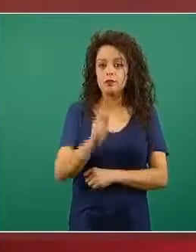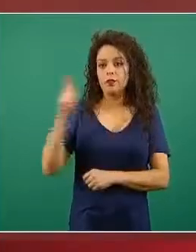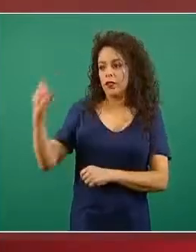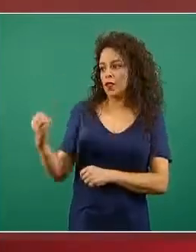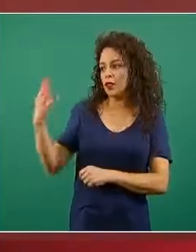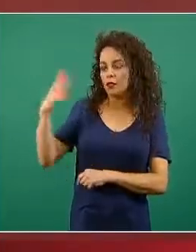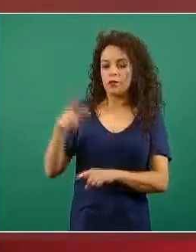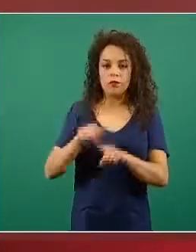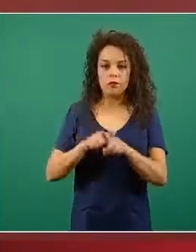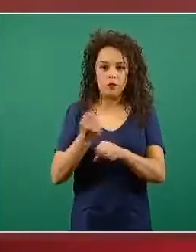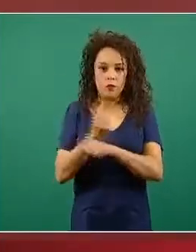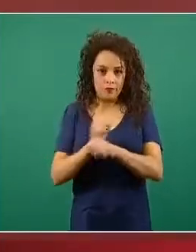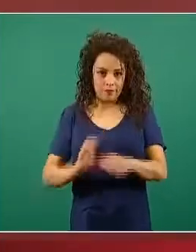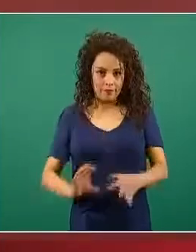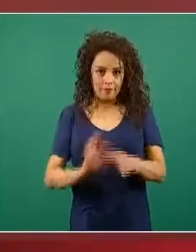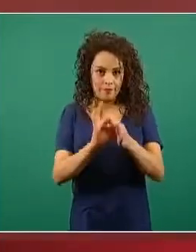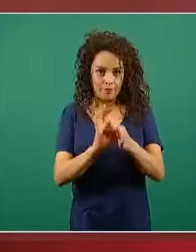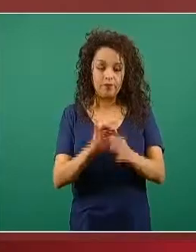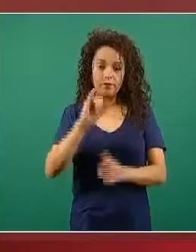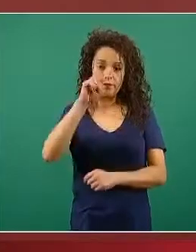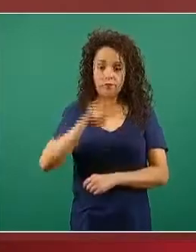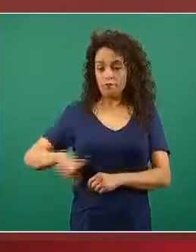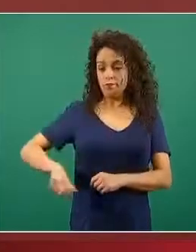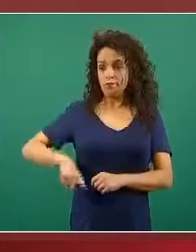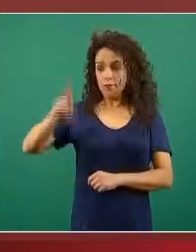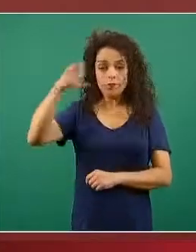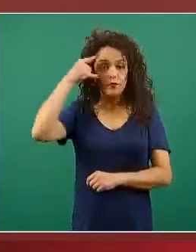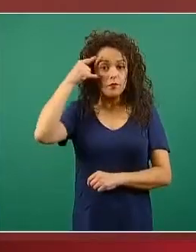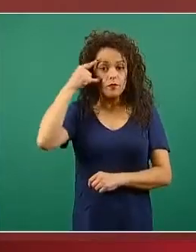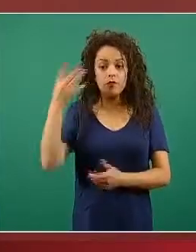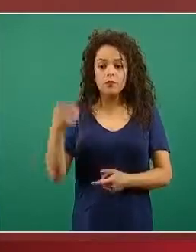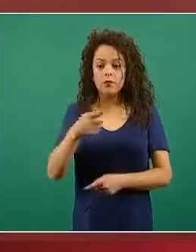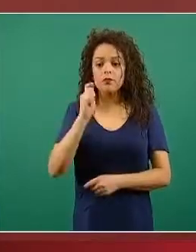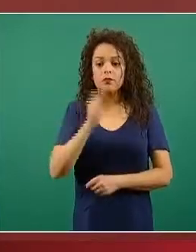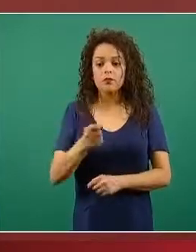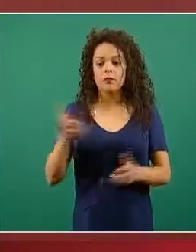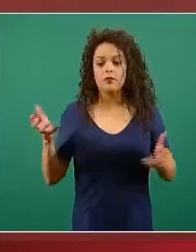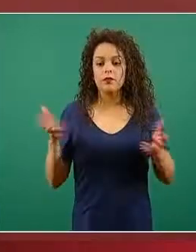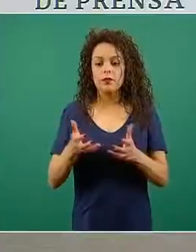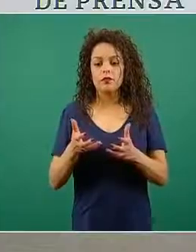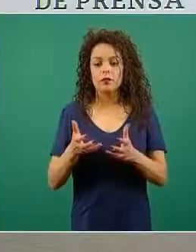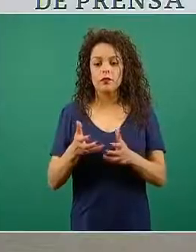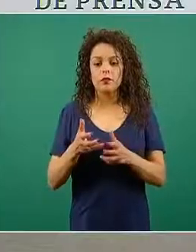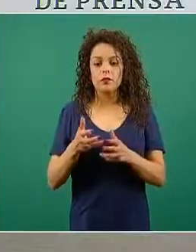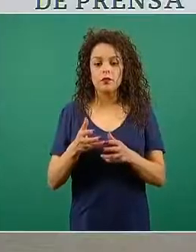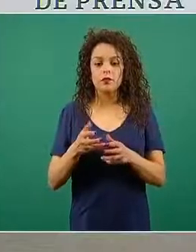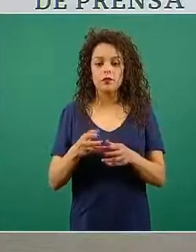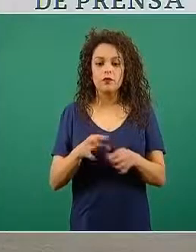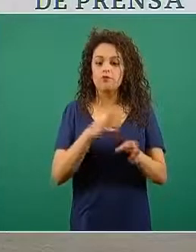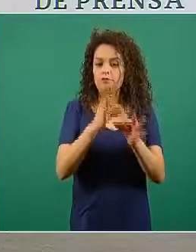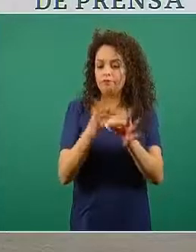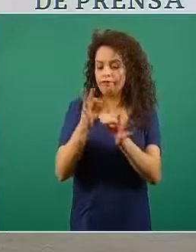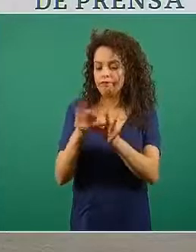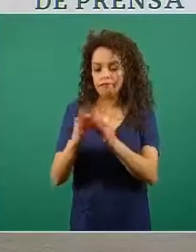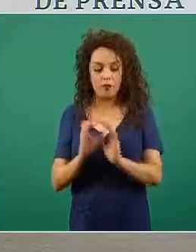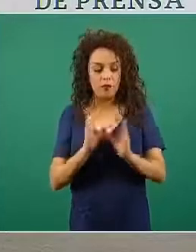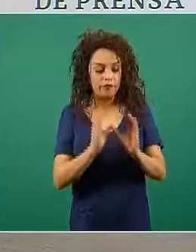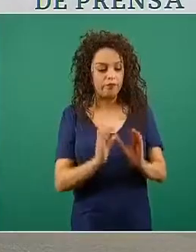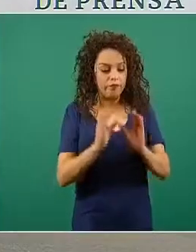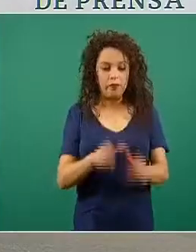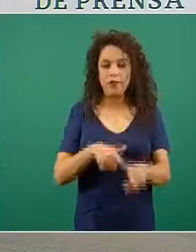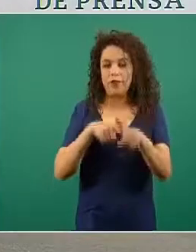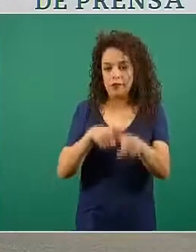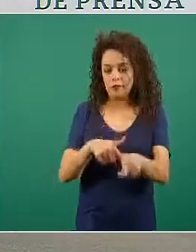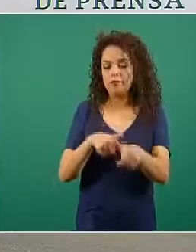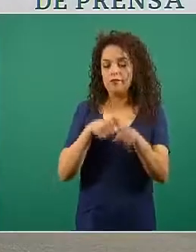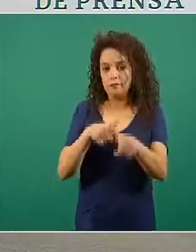sin duda el gobierno de Campeche estará estableciendo de manera muy puntual y de manera muy cuidadosa, como lo ha hecho a lo